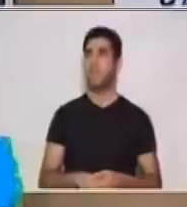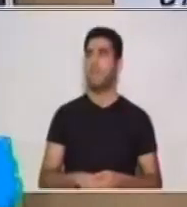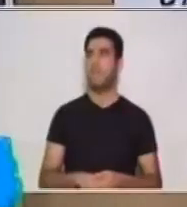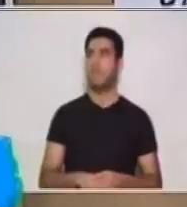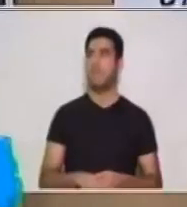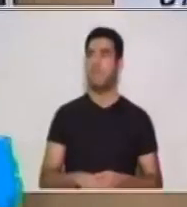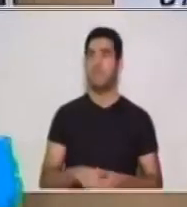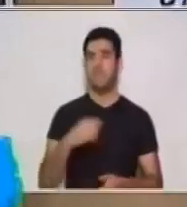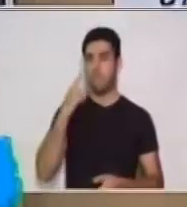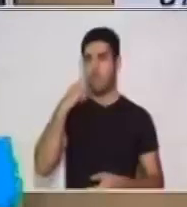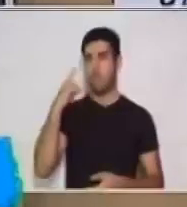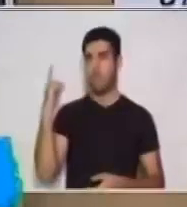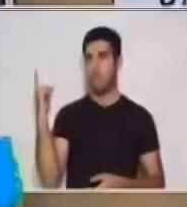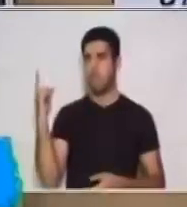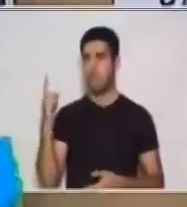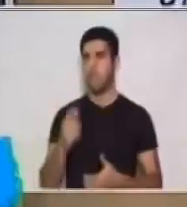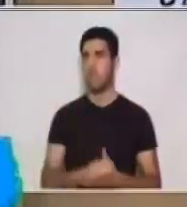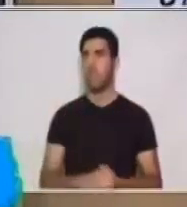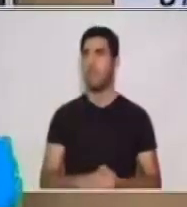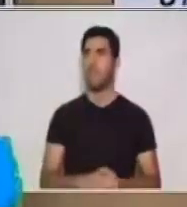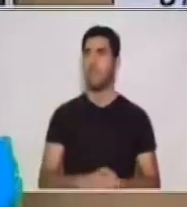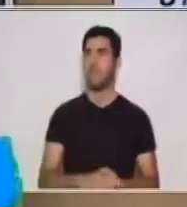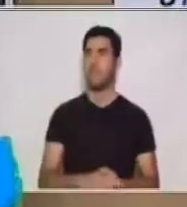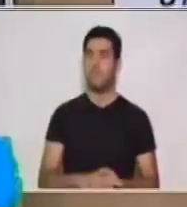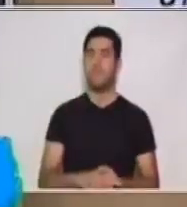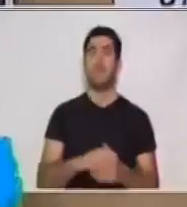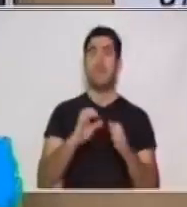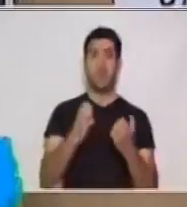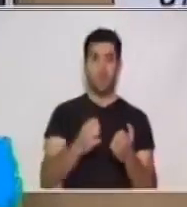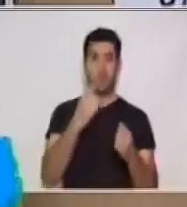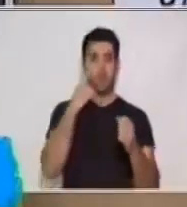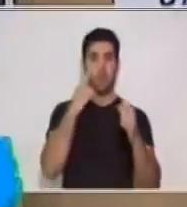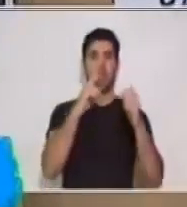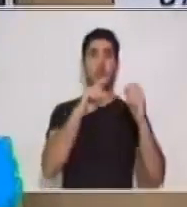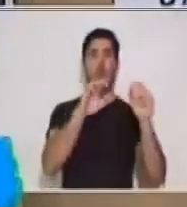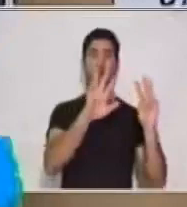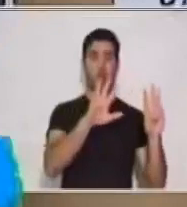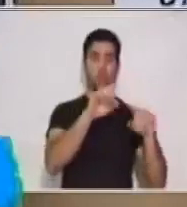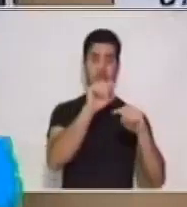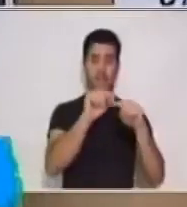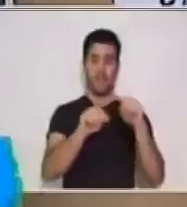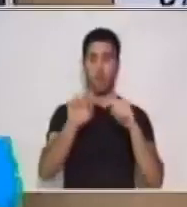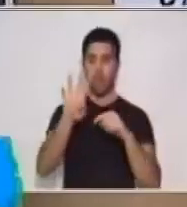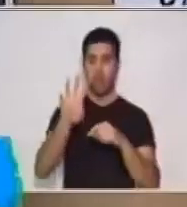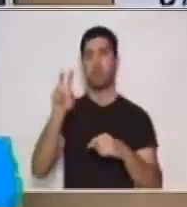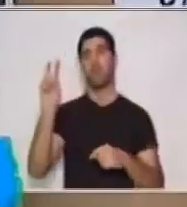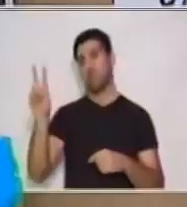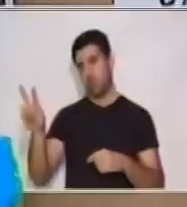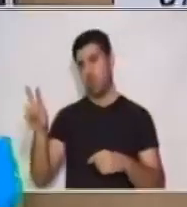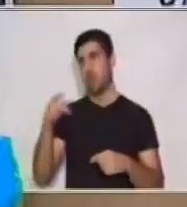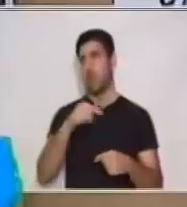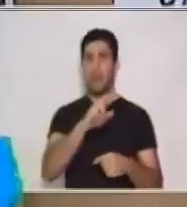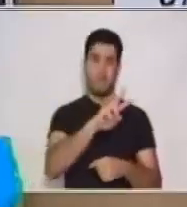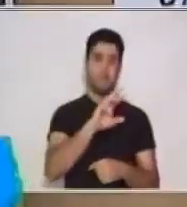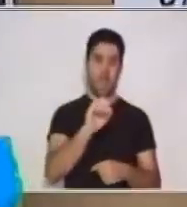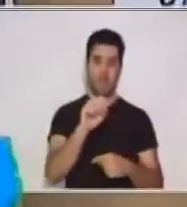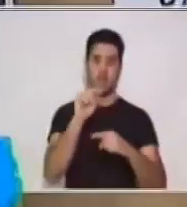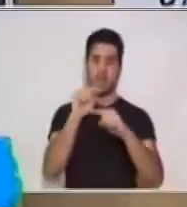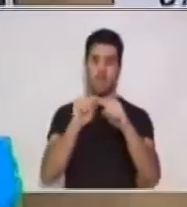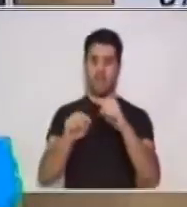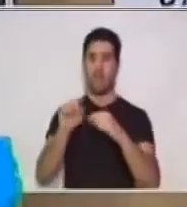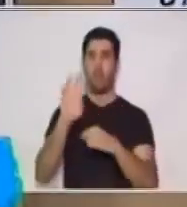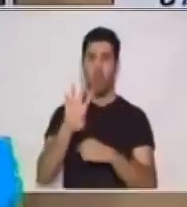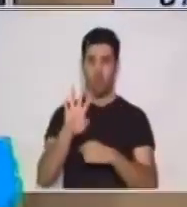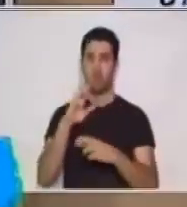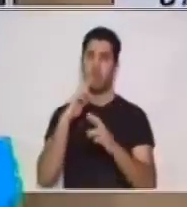y la cuarta parte de 20 es 5. Y si lo represento como un decimal, 2 dividido 5